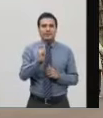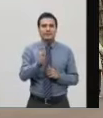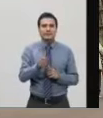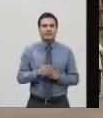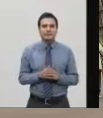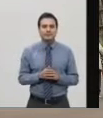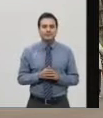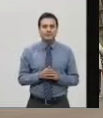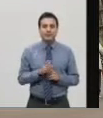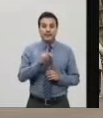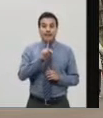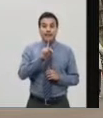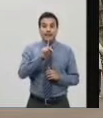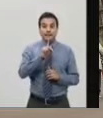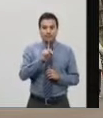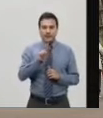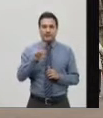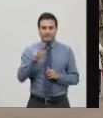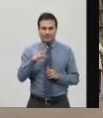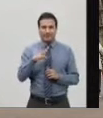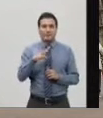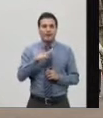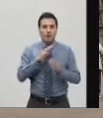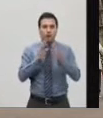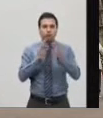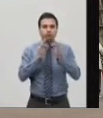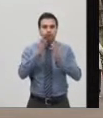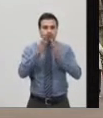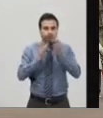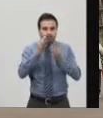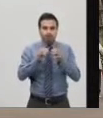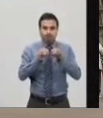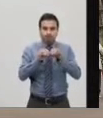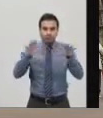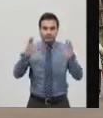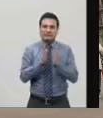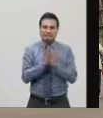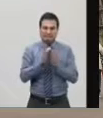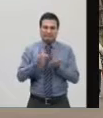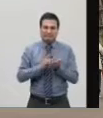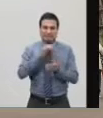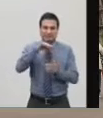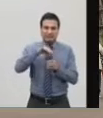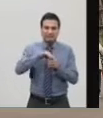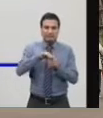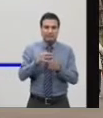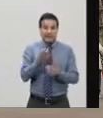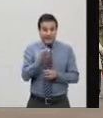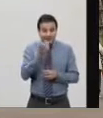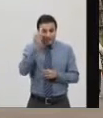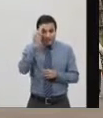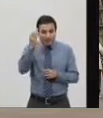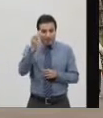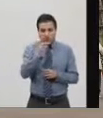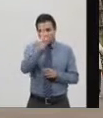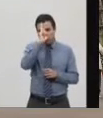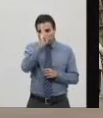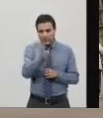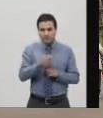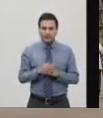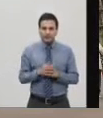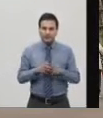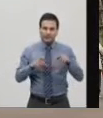de solicitud de voto a su favor en plena veda electoral, a través de los denominados youtubers